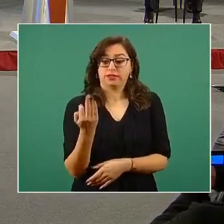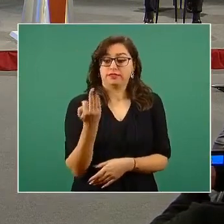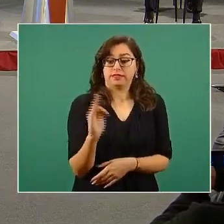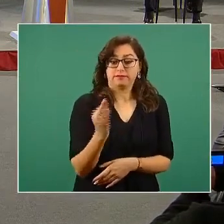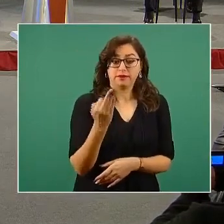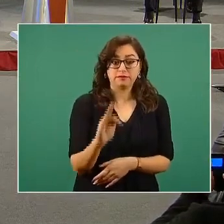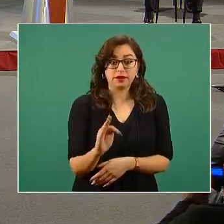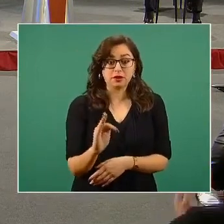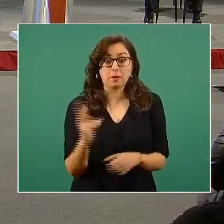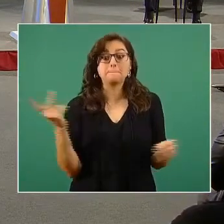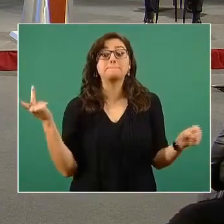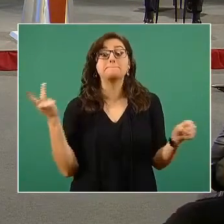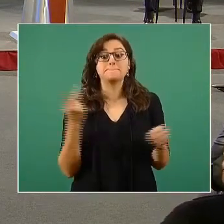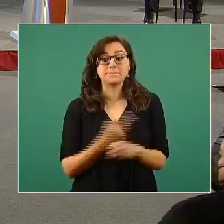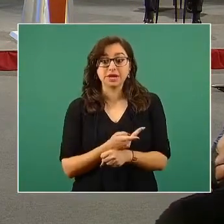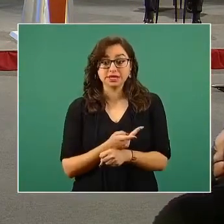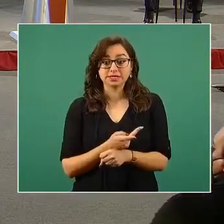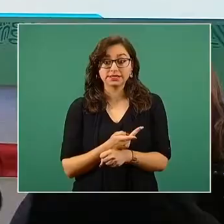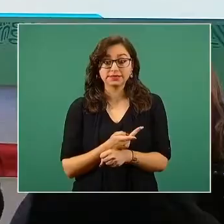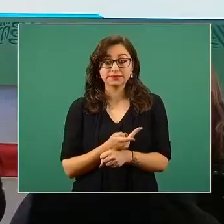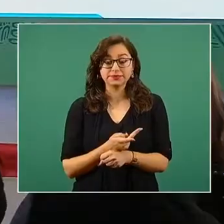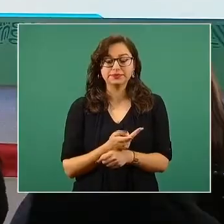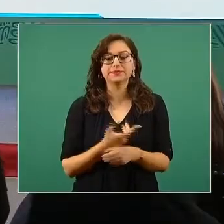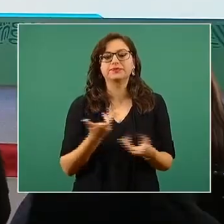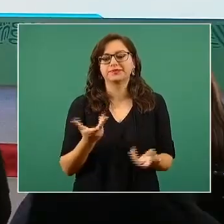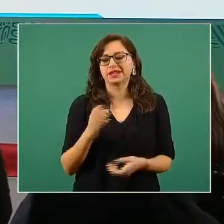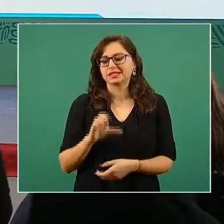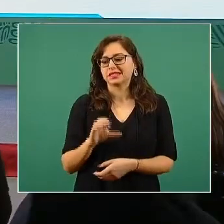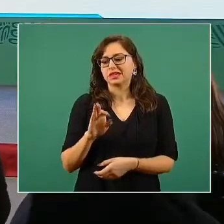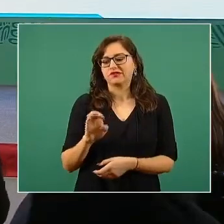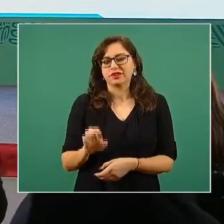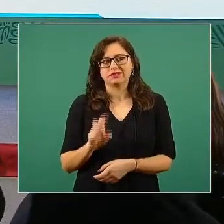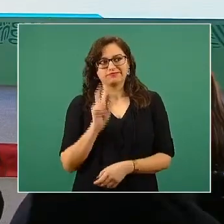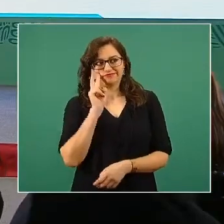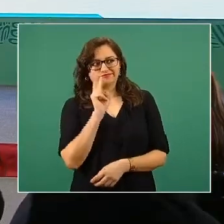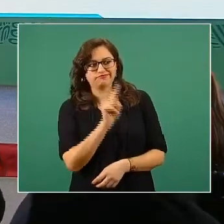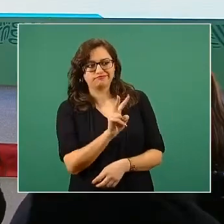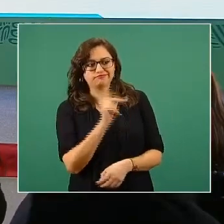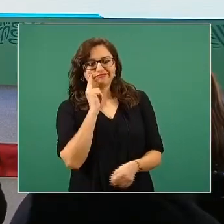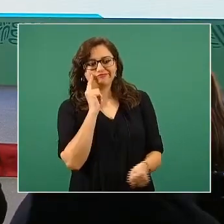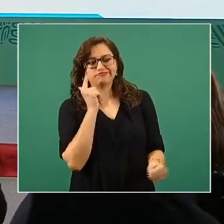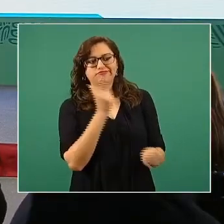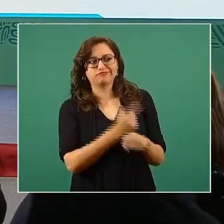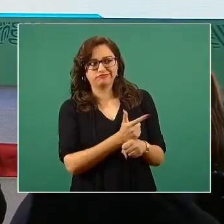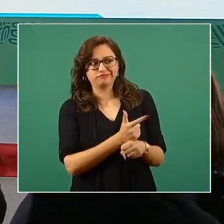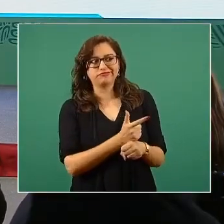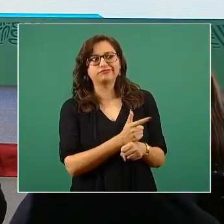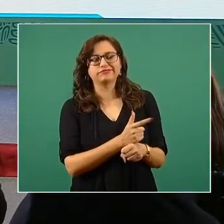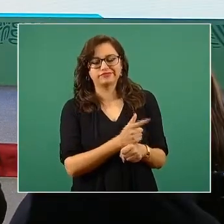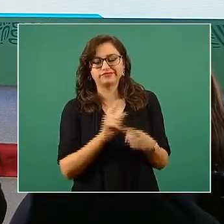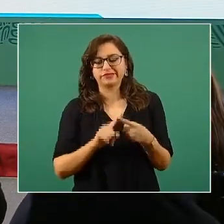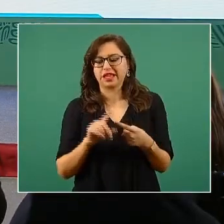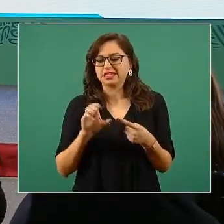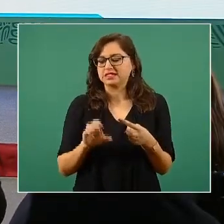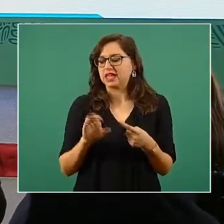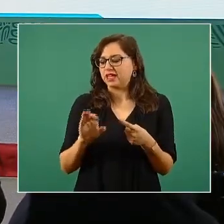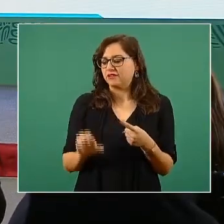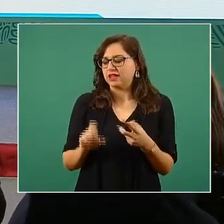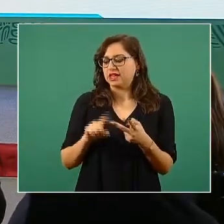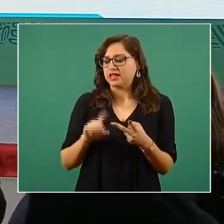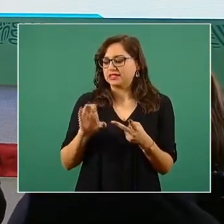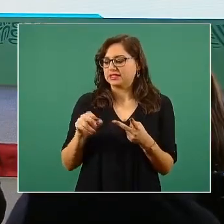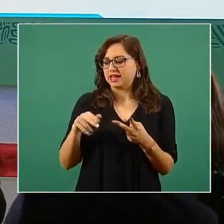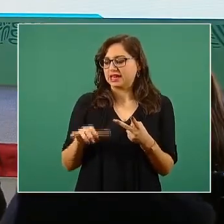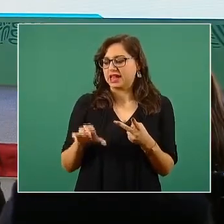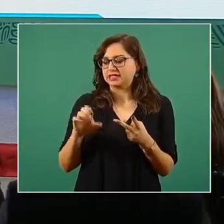siguientes eventos, que es lo que da lugar a que la Comisión Federal de Electricidad, el SENACE, el sector energético en general del